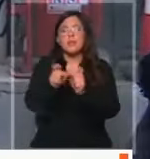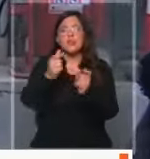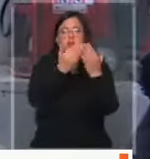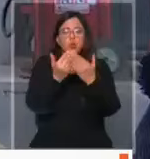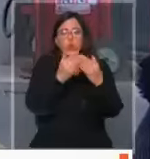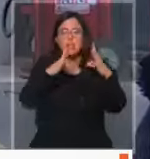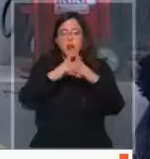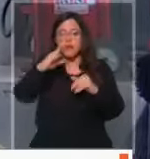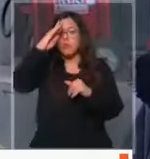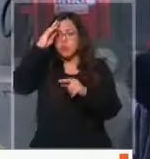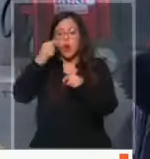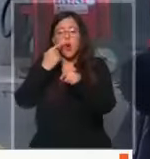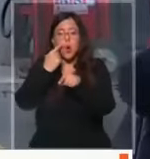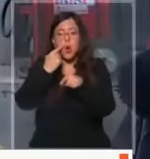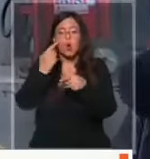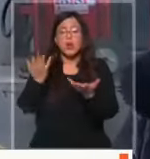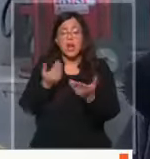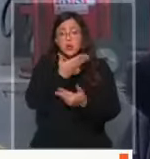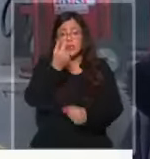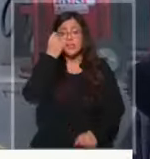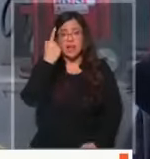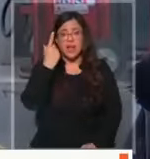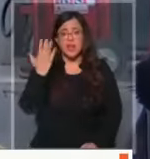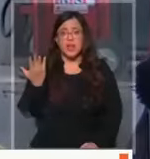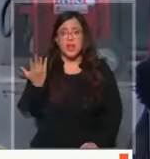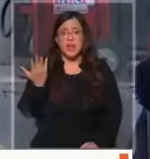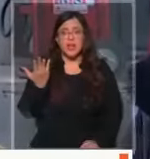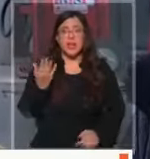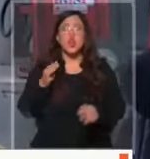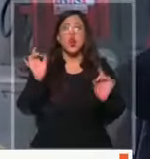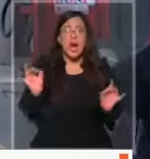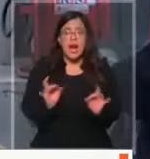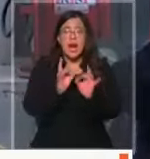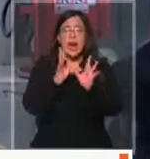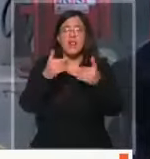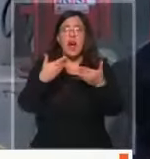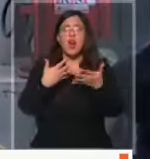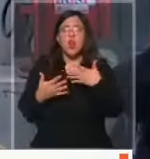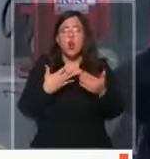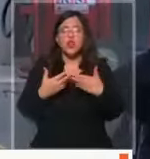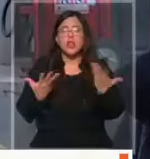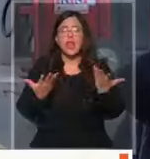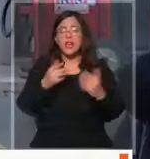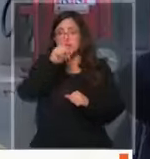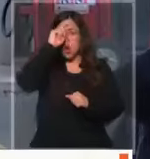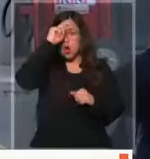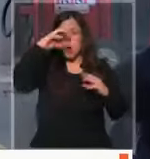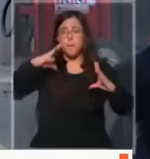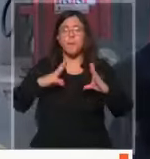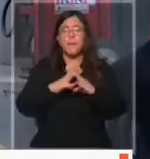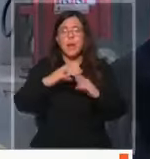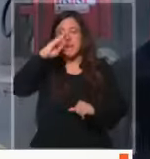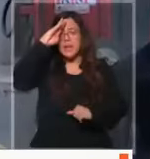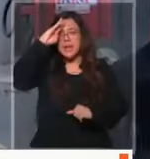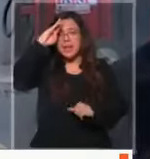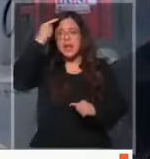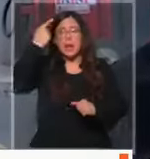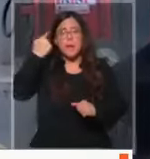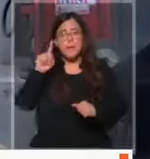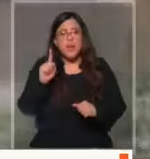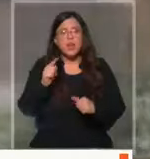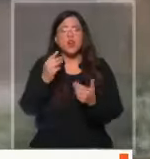momento. Ya fueron, ustedes saben, trasladados aquellos que están más graves, están en el hospital militar, pero obviamente todo traslado que se requiera